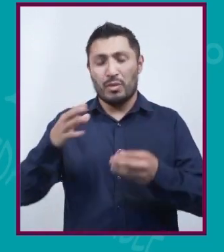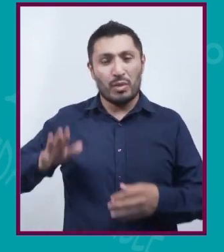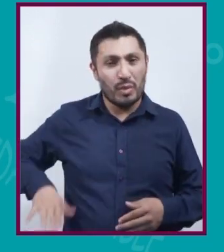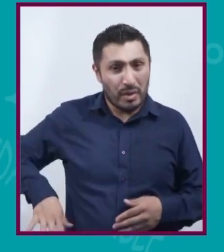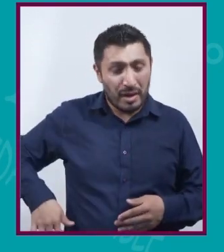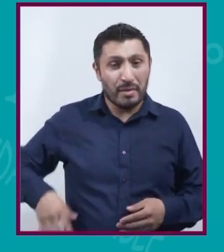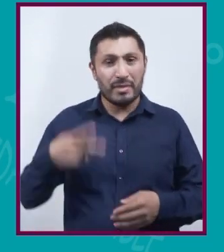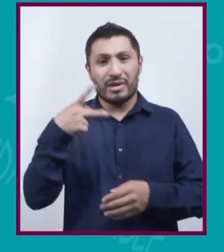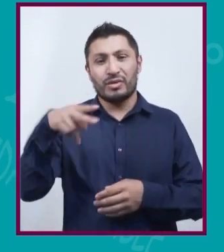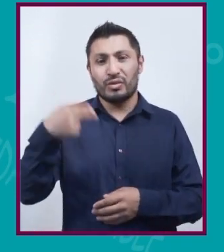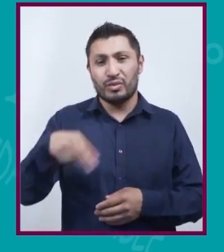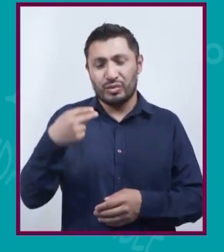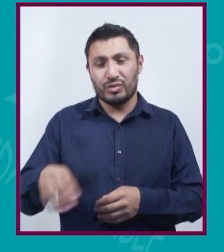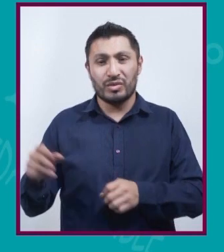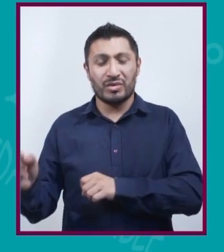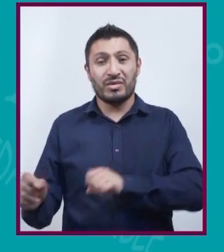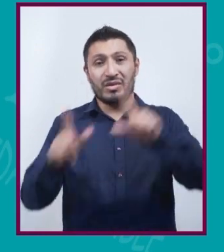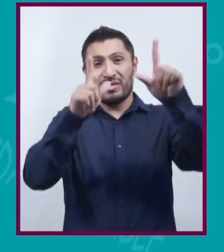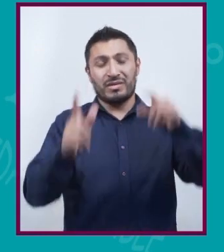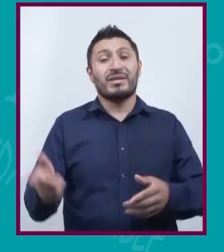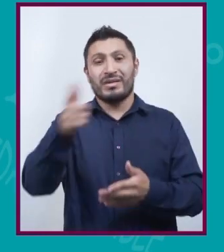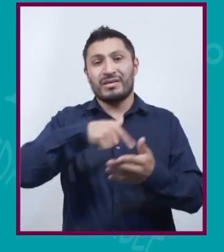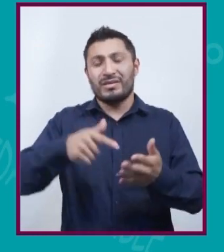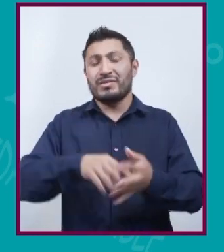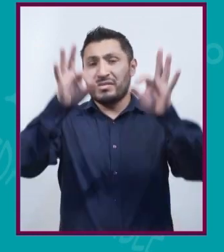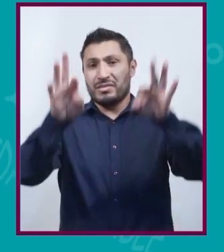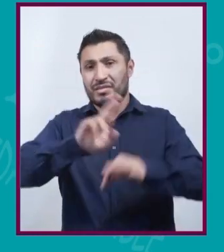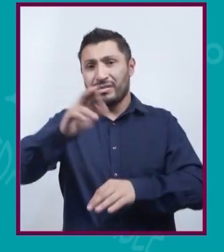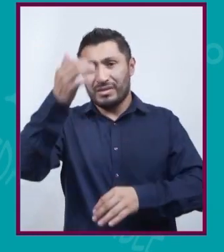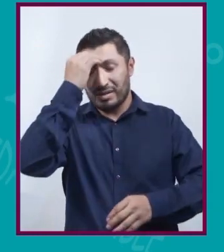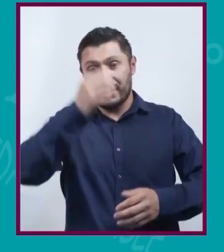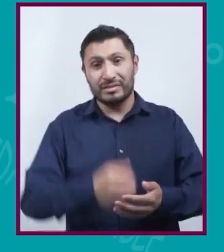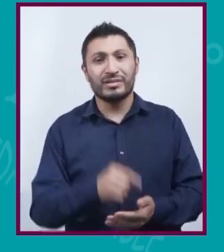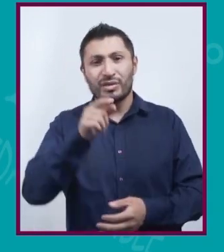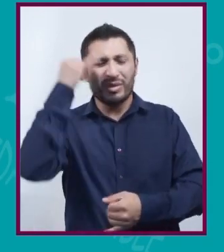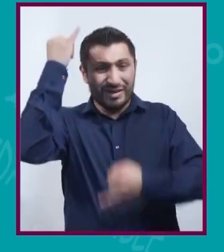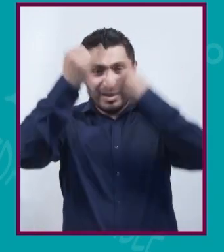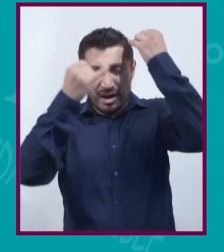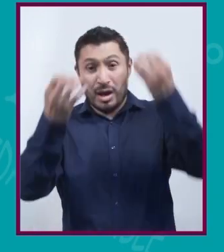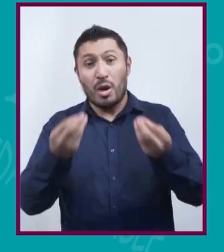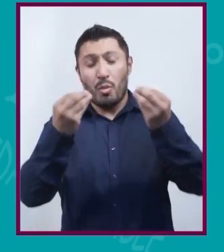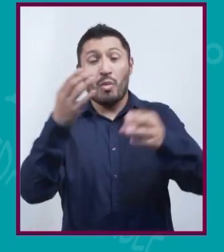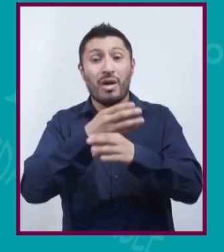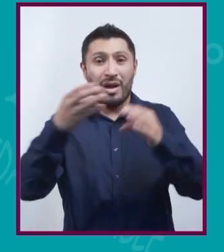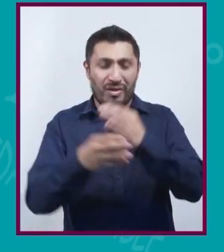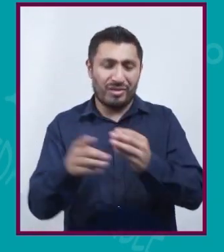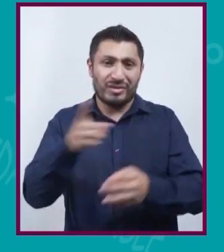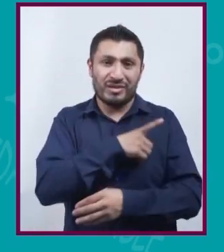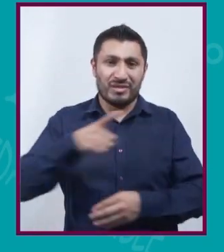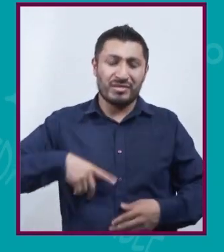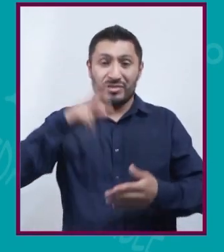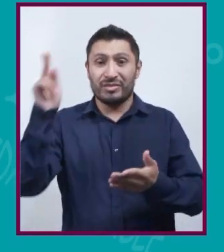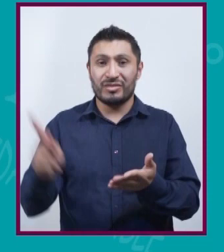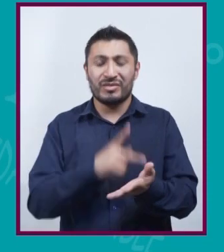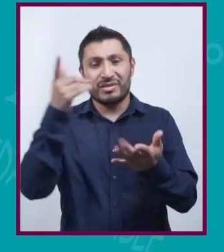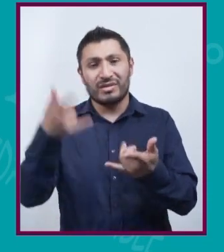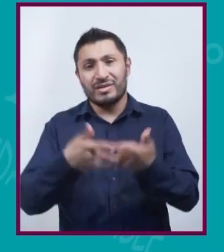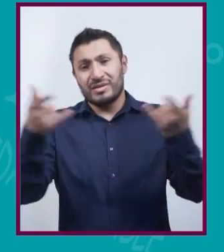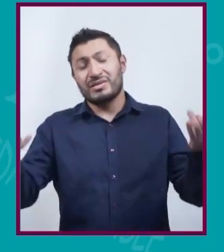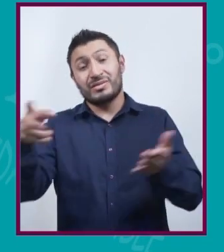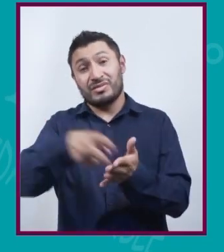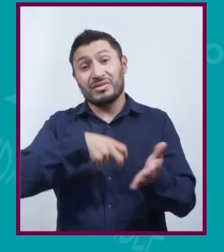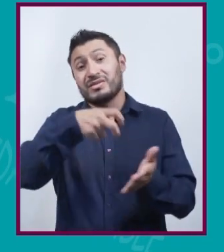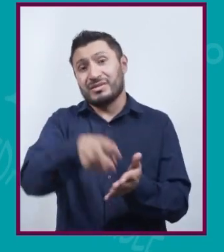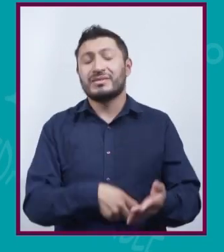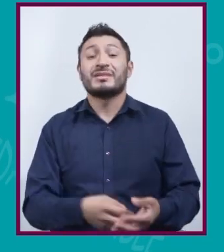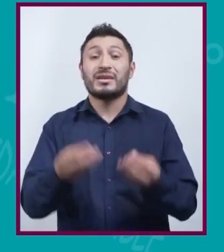y sus obras ocupan el lugar que le corresponde. ¿Te imaginas cuántas cosas tenemos que reescribir de la historia que conocemos? ¿Cuántas